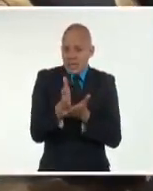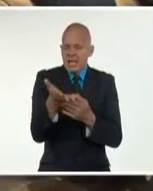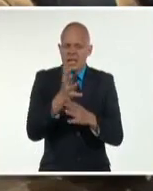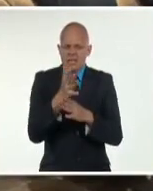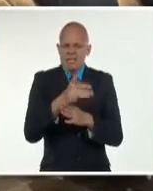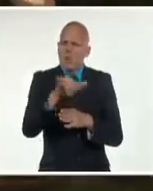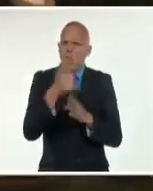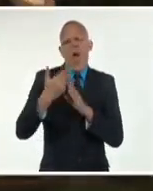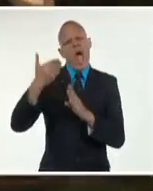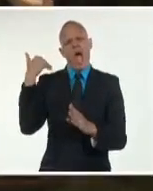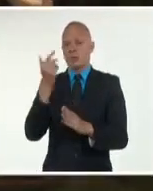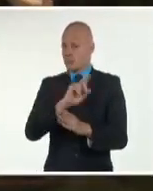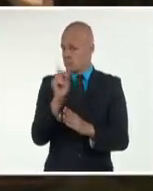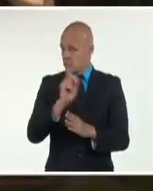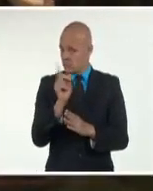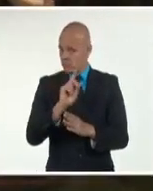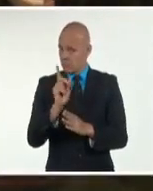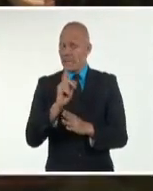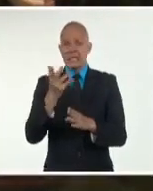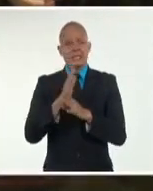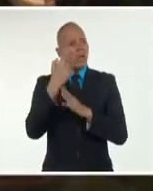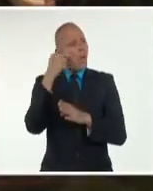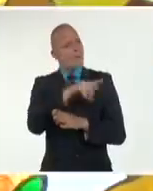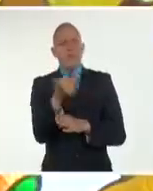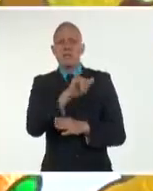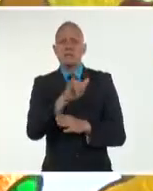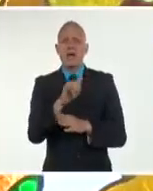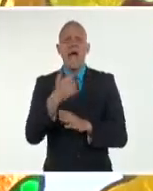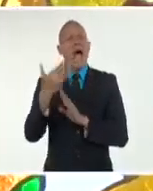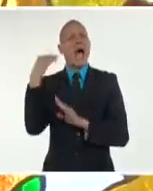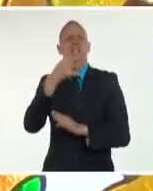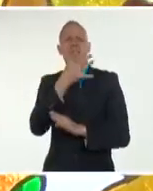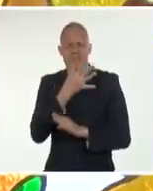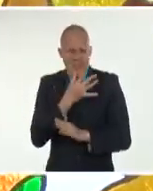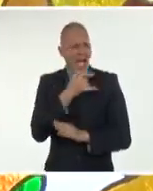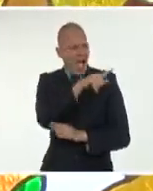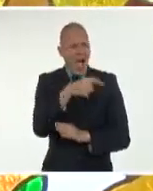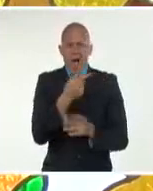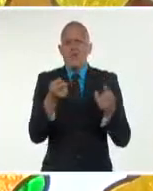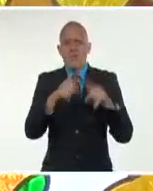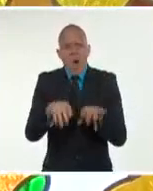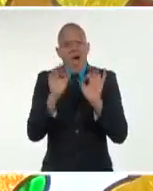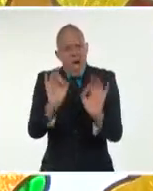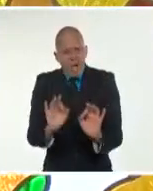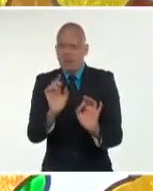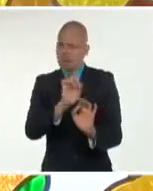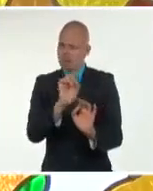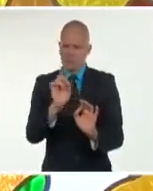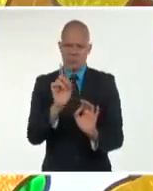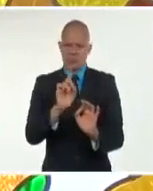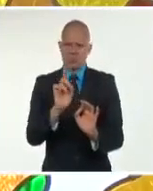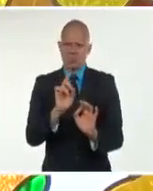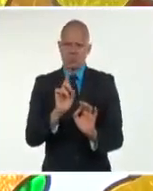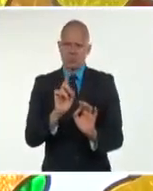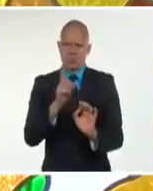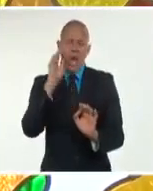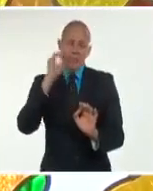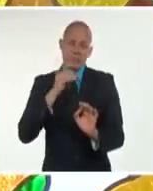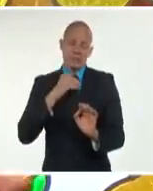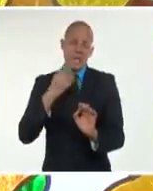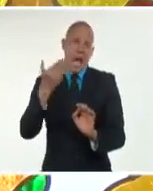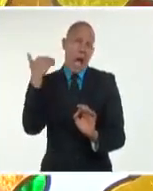la continuidad no es que los compañeros ahora no tienen que estar repitiendo o haciendo lo que durante